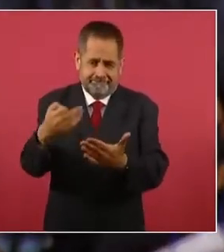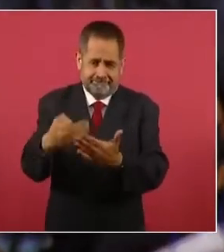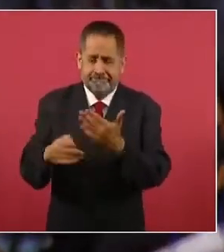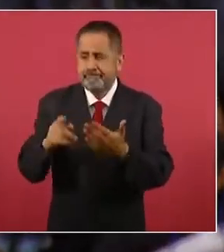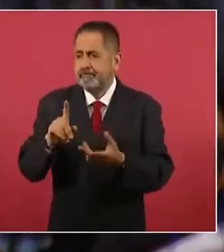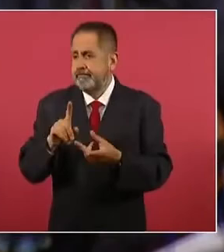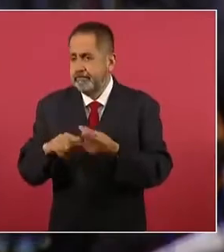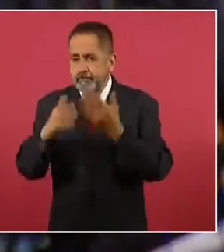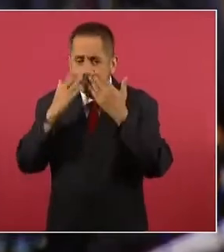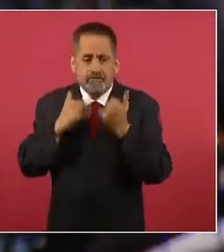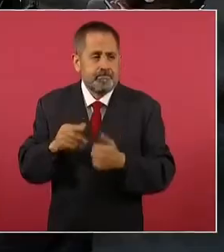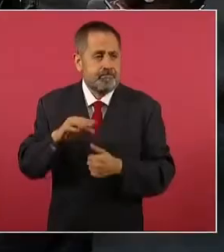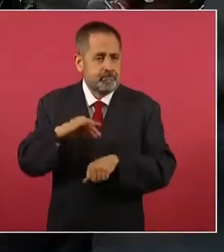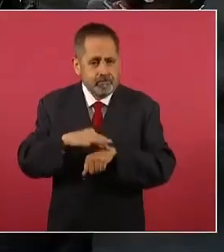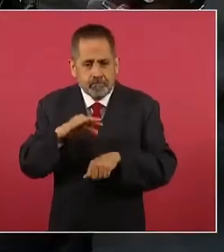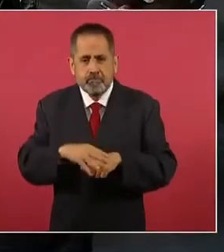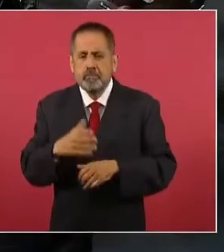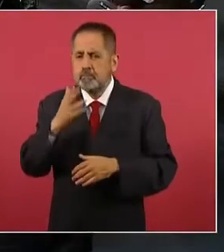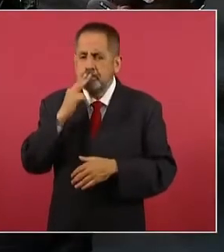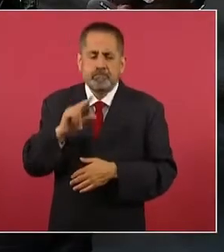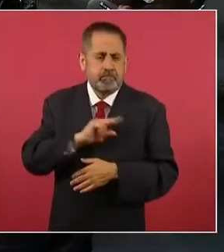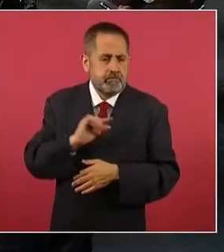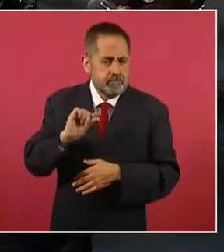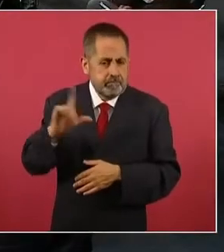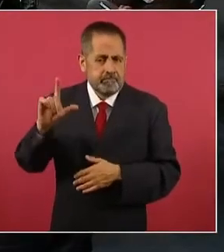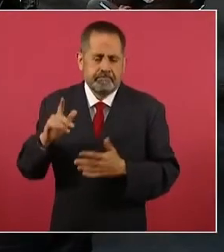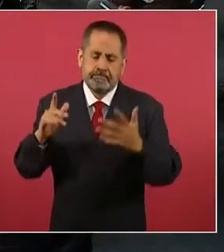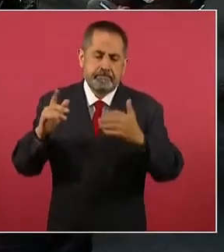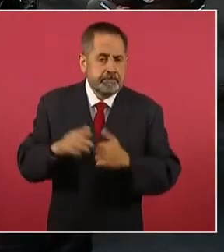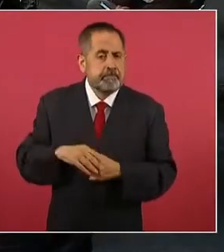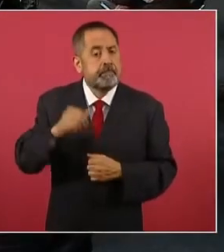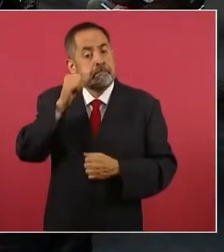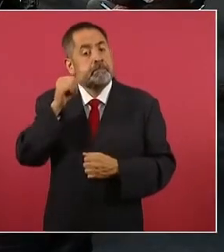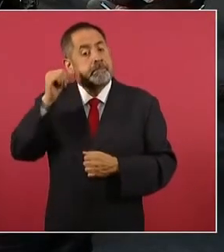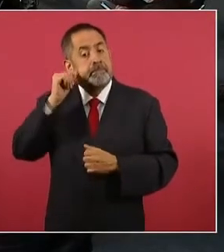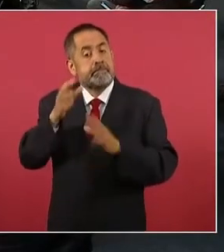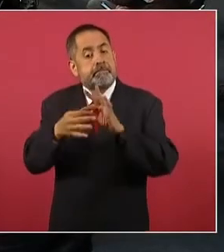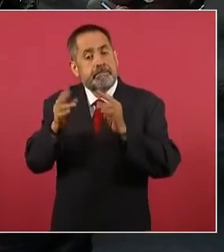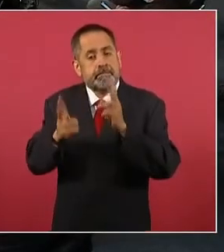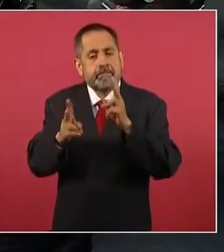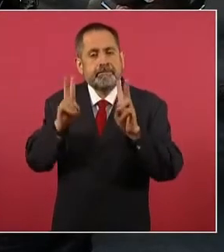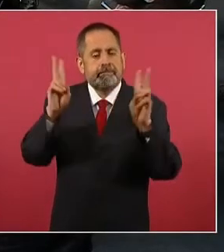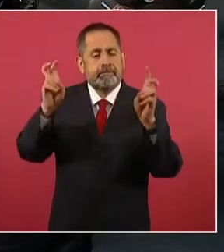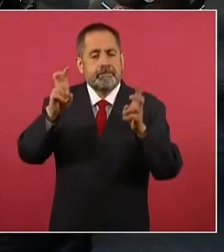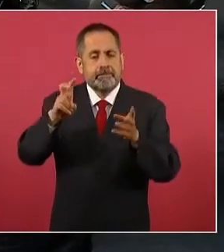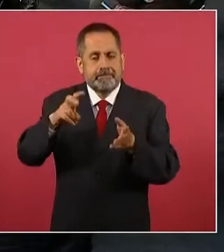especialistas y médicos hacen falta. En el tema que se tocó el día de ayer, fertilizantes,